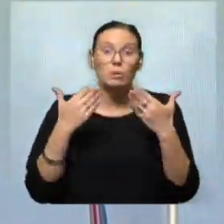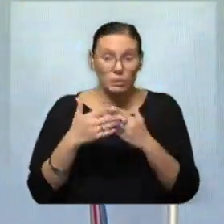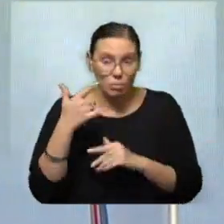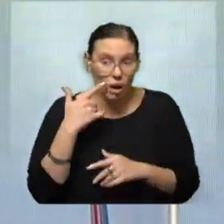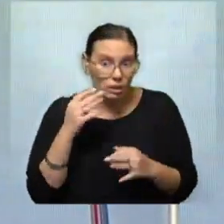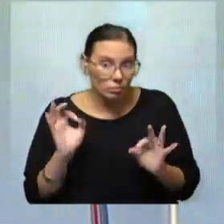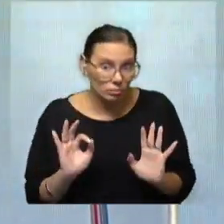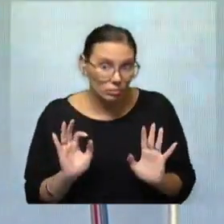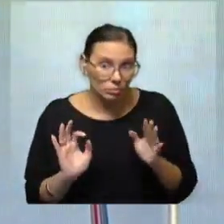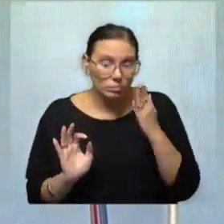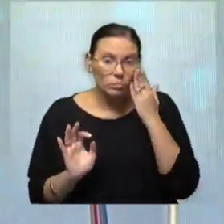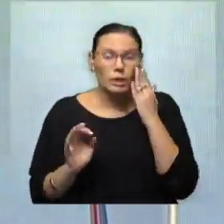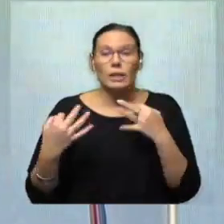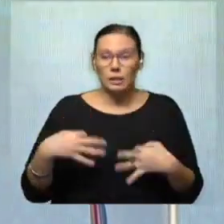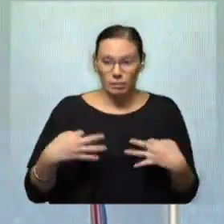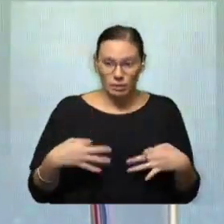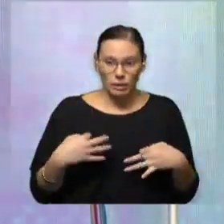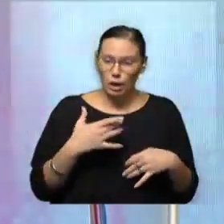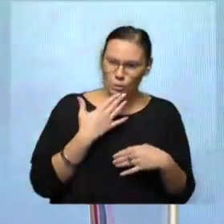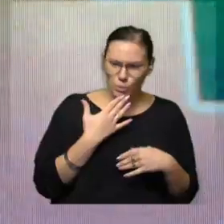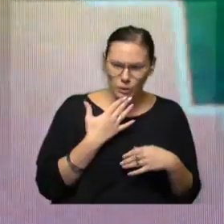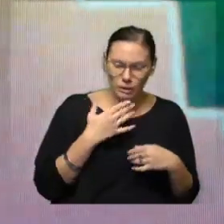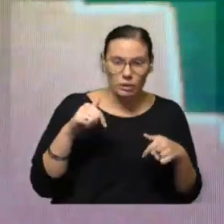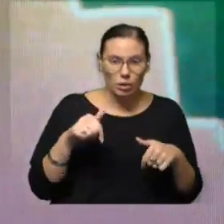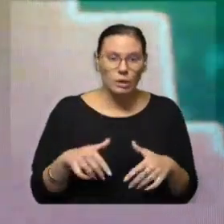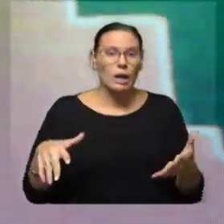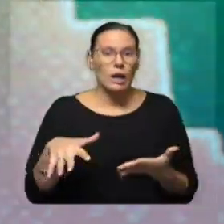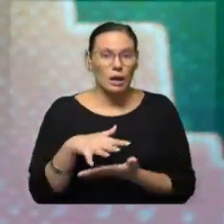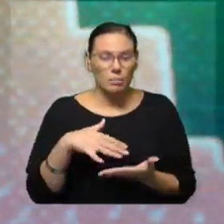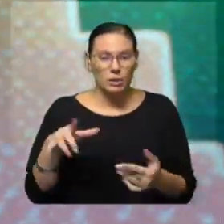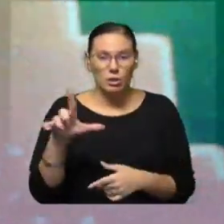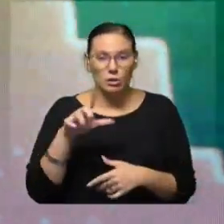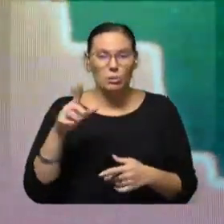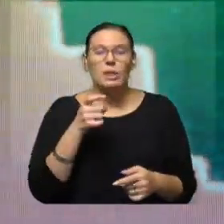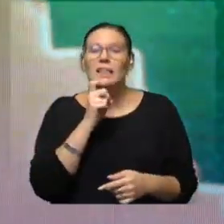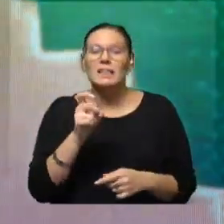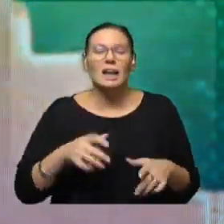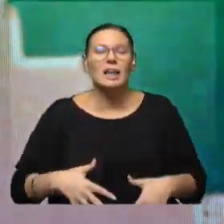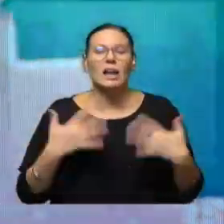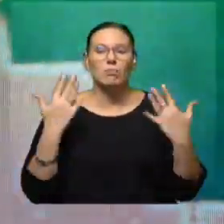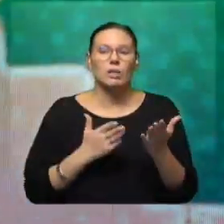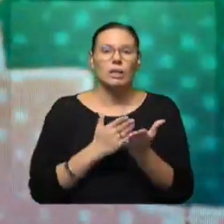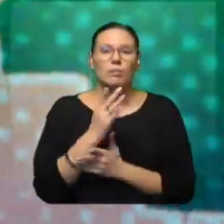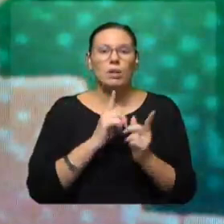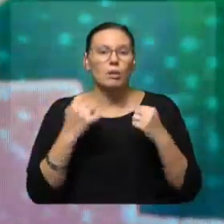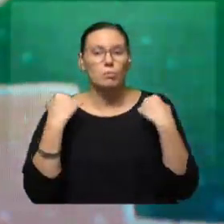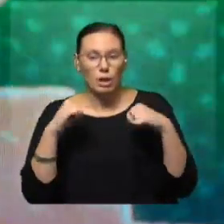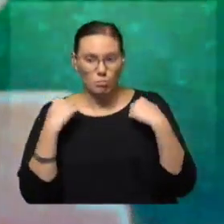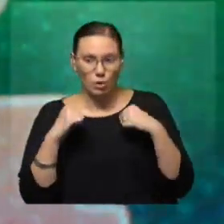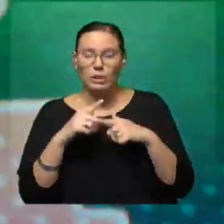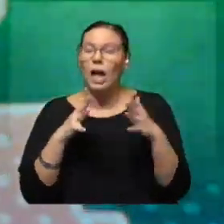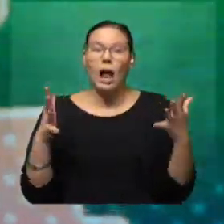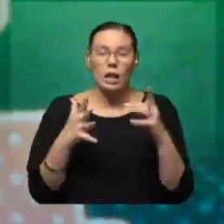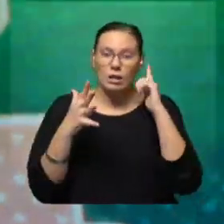si... Bueno. Si, está bien, porque tenés muchas dudas y hoy en este espacio de lunes, Sangre de Campeones, que siempre traemos alguna disciplina, un deporte o algo